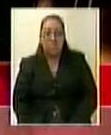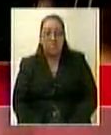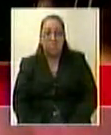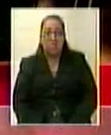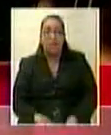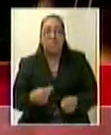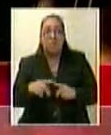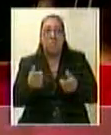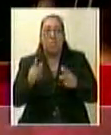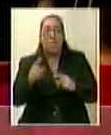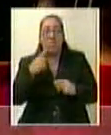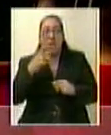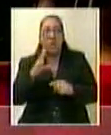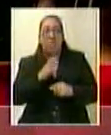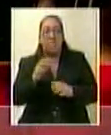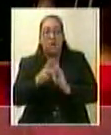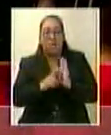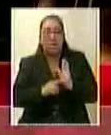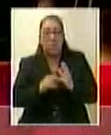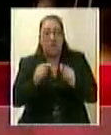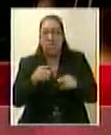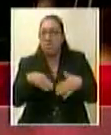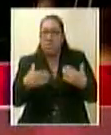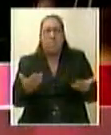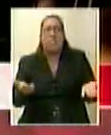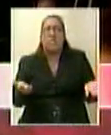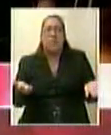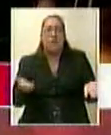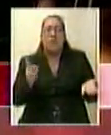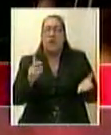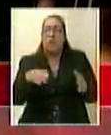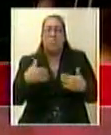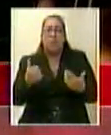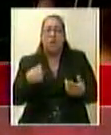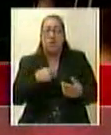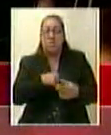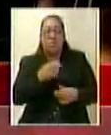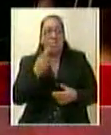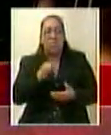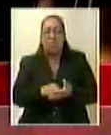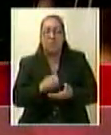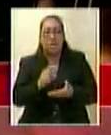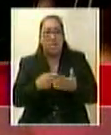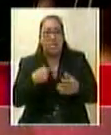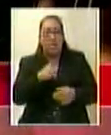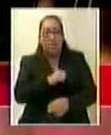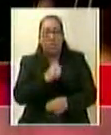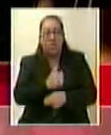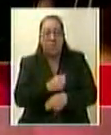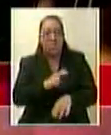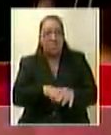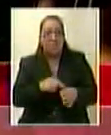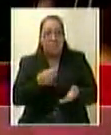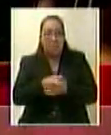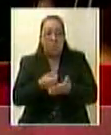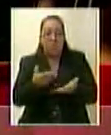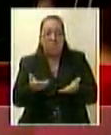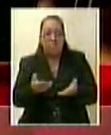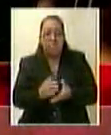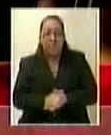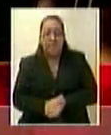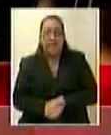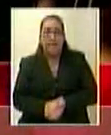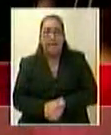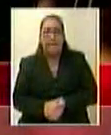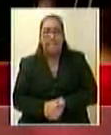de gobierno regional o local no se puede y no podemos por más que nosotros somos autoridad vamos igual que nada